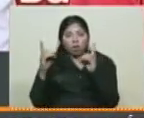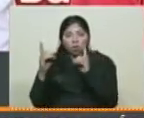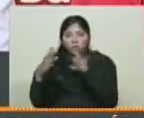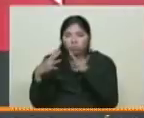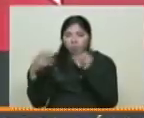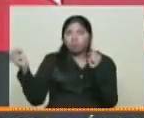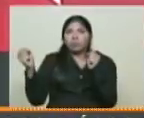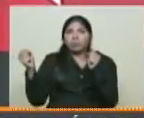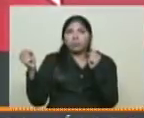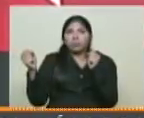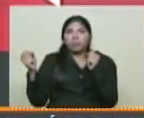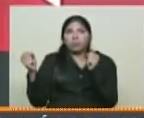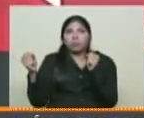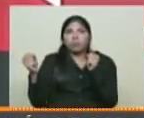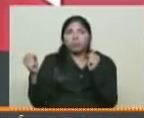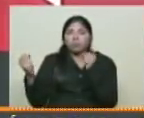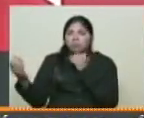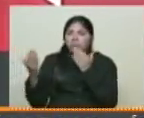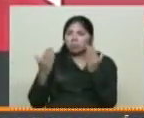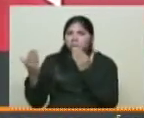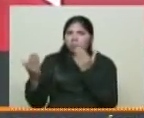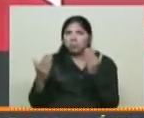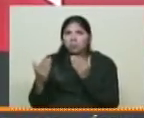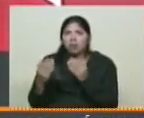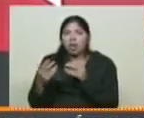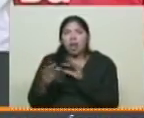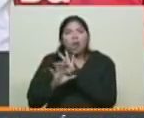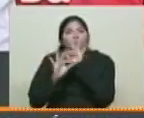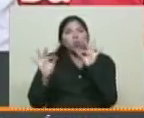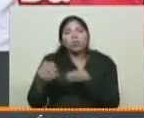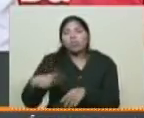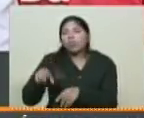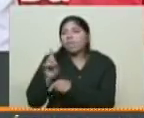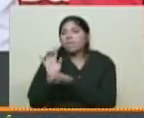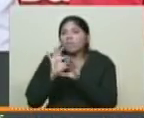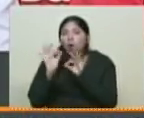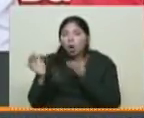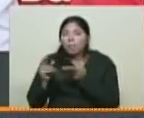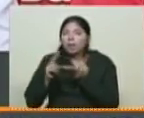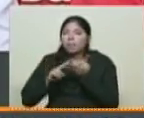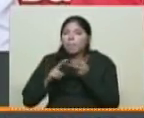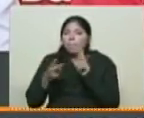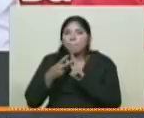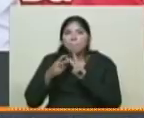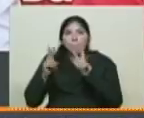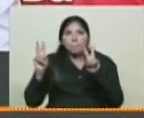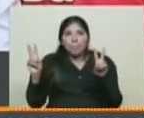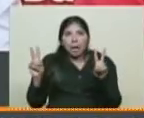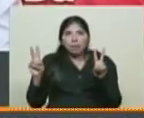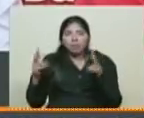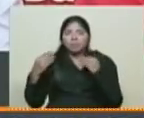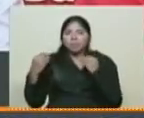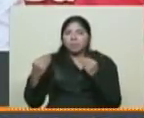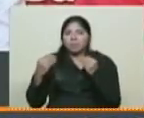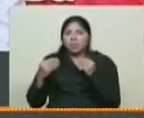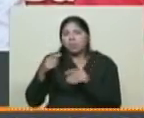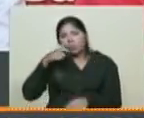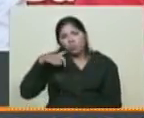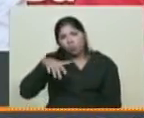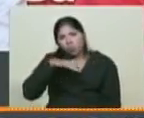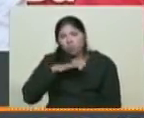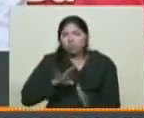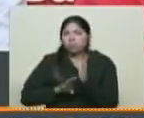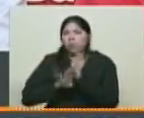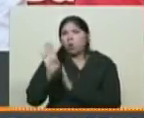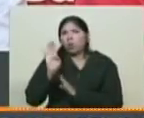reconocimiento, la convivencia, la única salida pacífica, política, de garantía para el pueblo de Venezuela. Nosotros otra